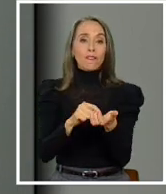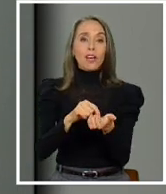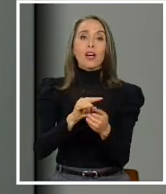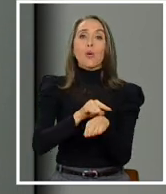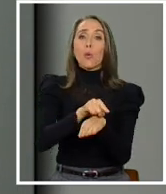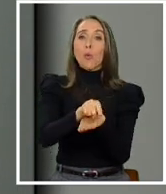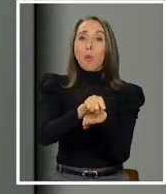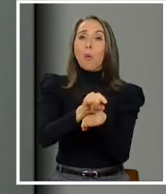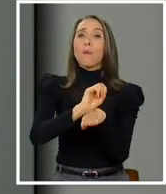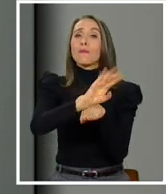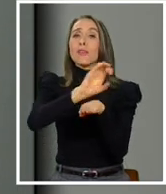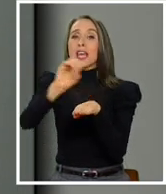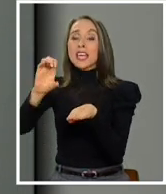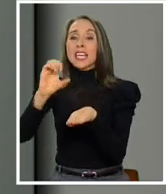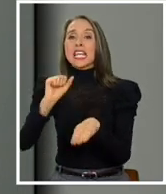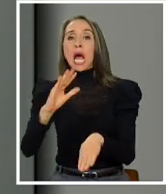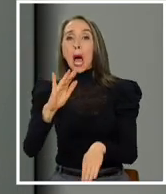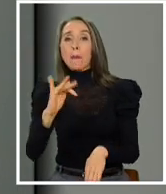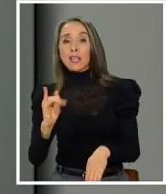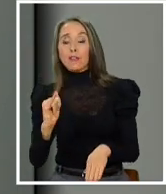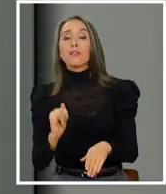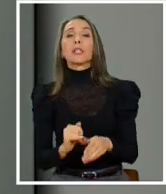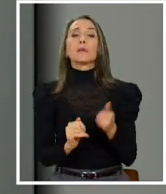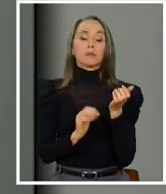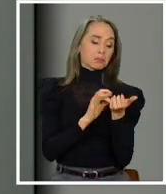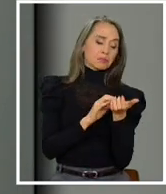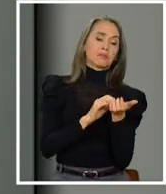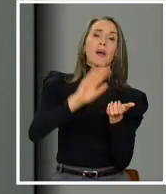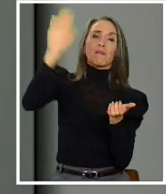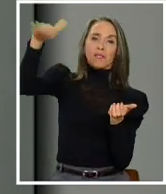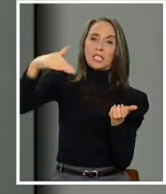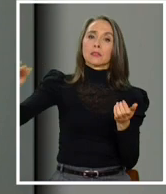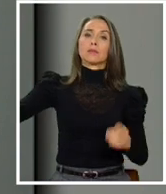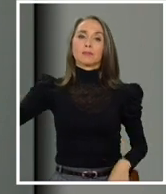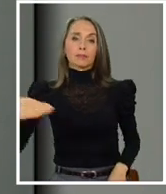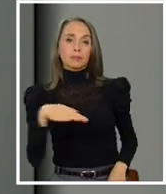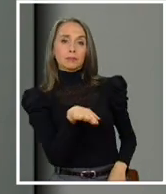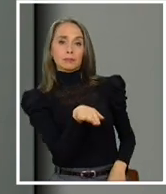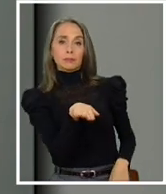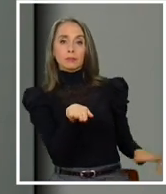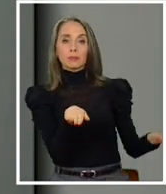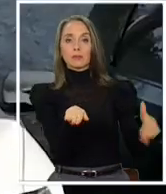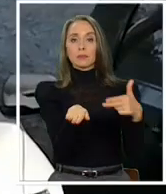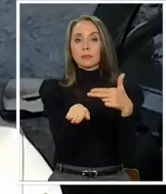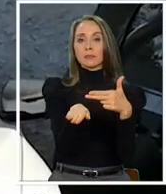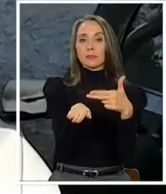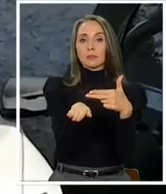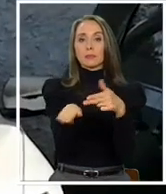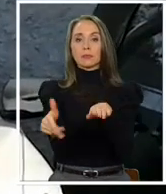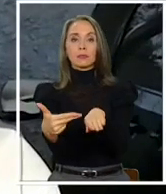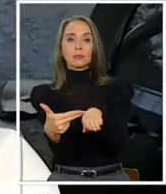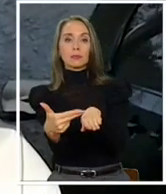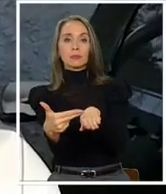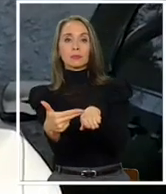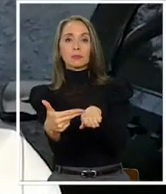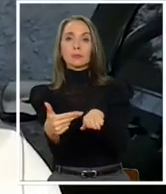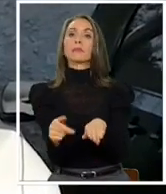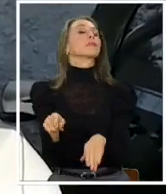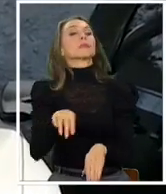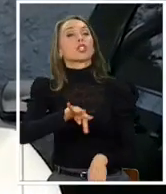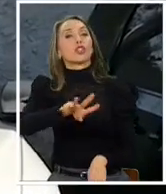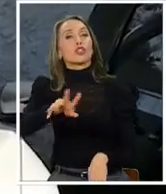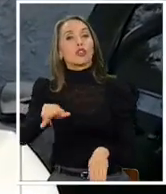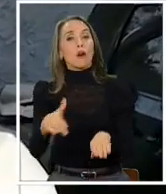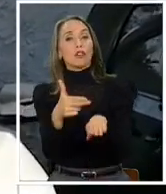de transporte. Los llamaban a un punto estratégico y ahí llegaban ellos, armados. Los delitos investigados fueron robo